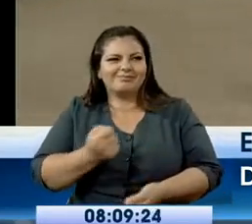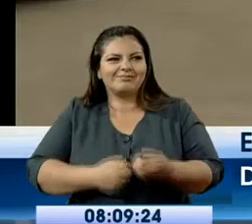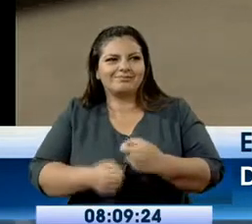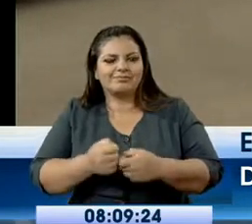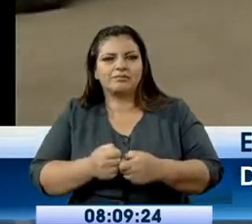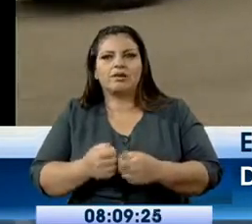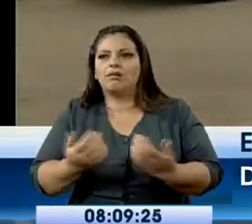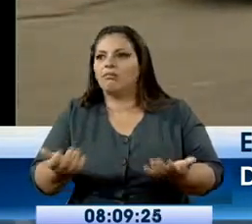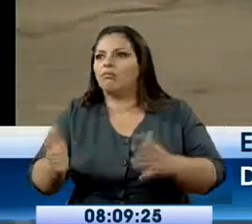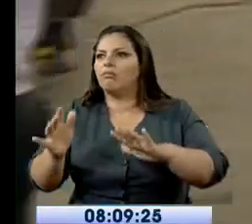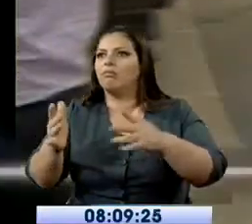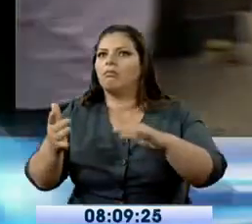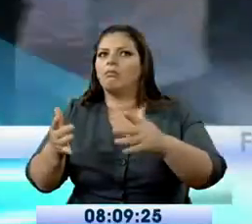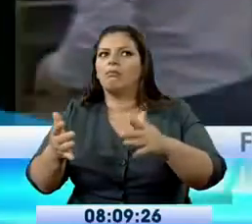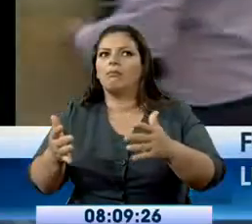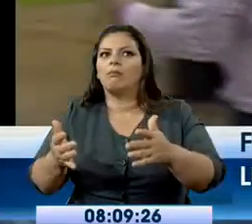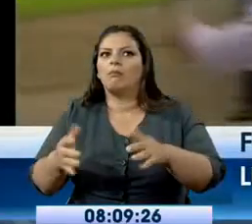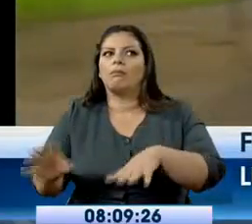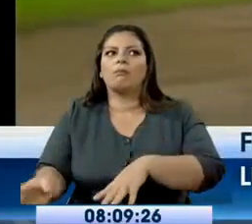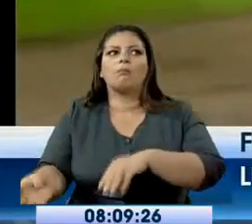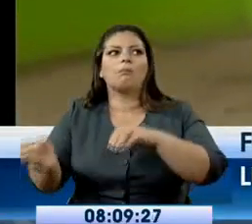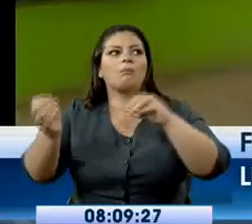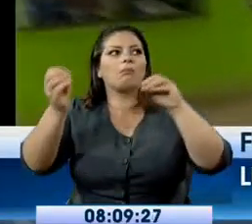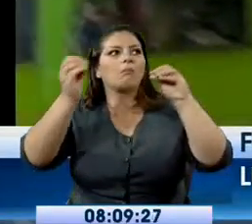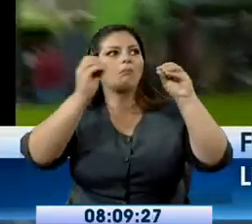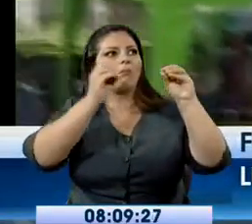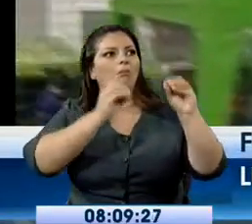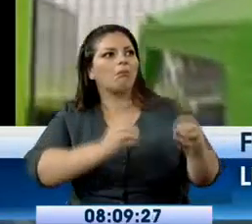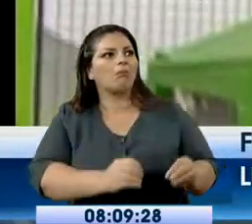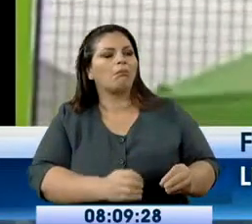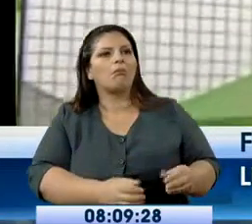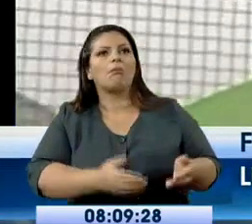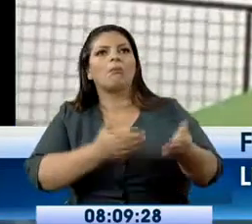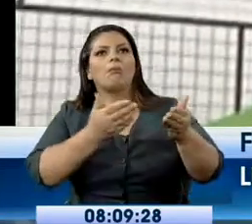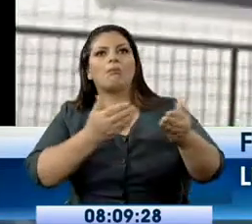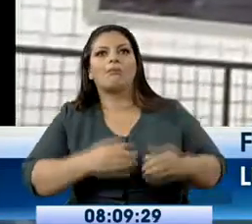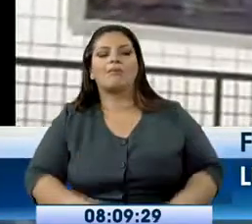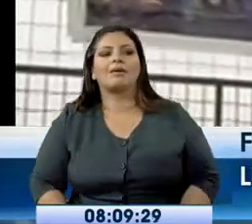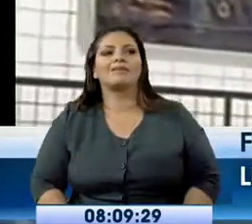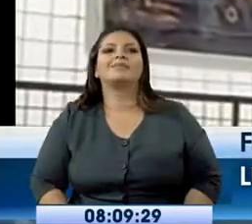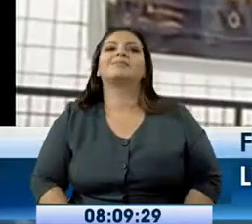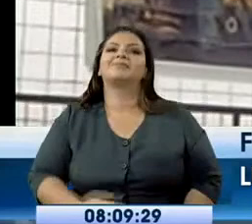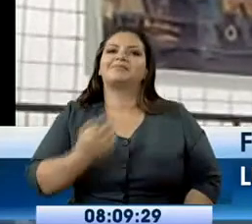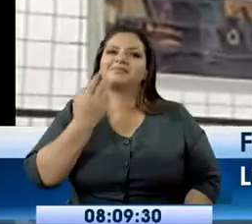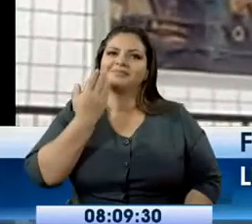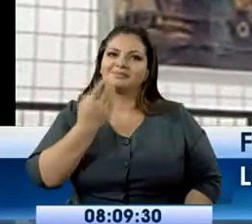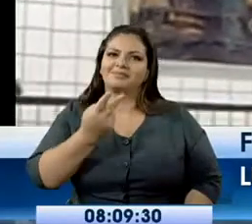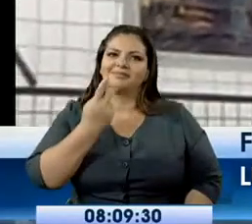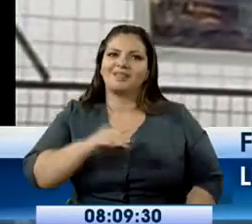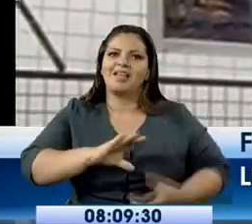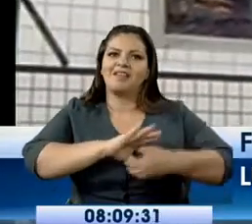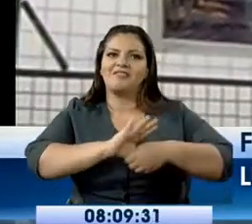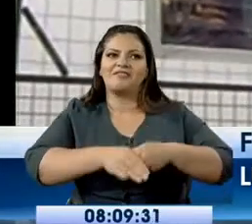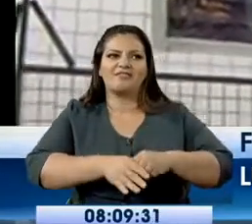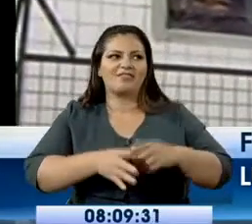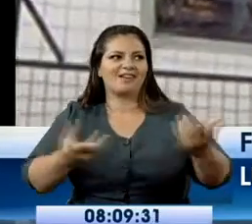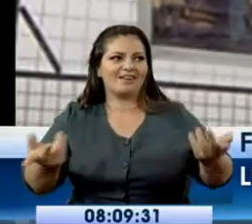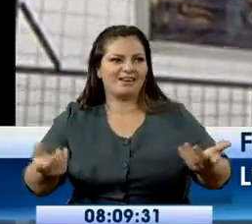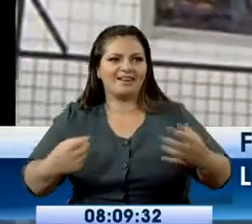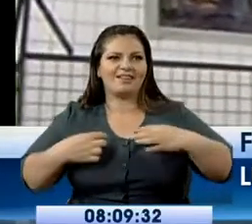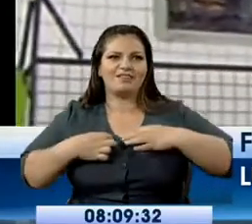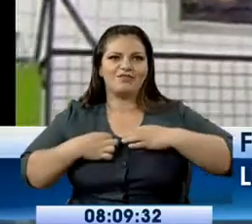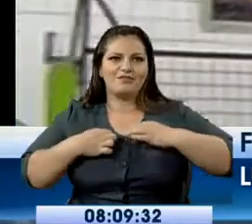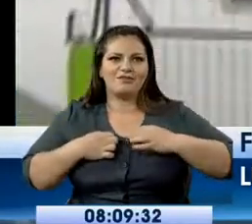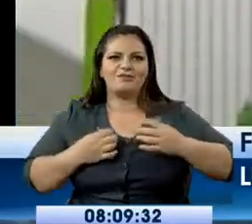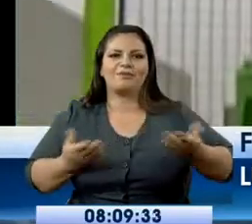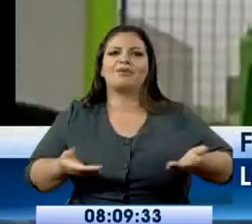cruzaron y se encuentran aquí en la Feria de Productores de Jeans Pelileo Siglo XXI. Todos ellos han hecho un esfuerzo, se